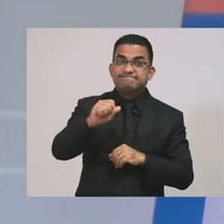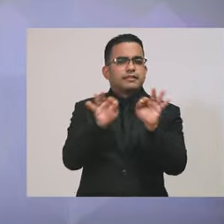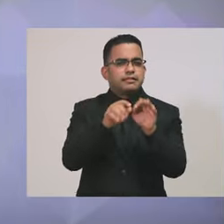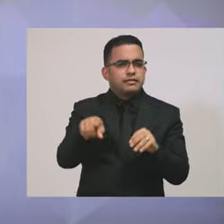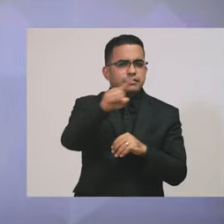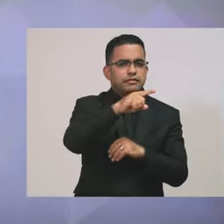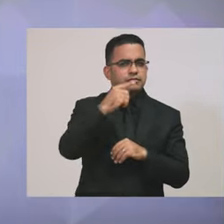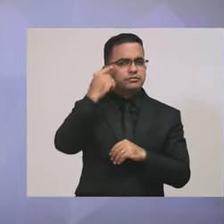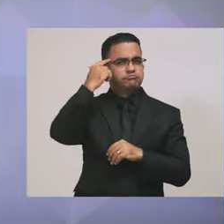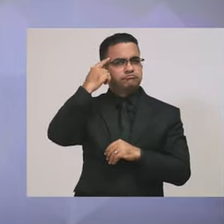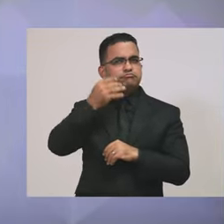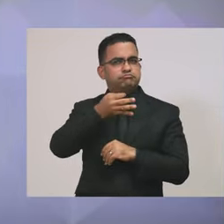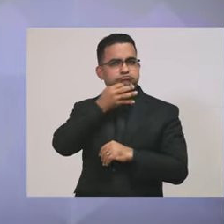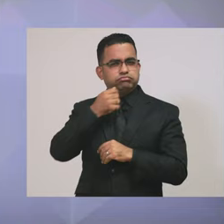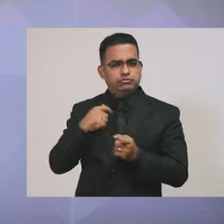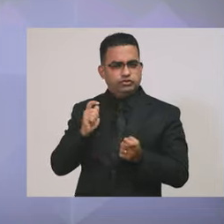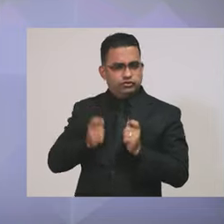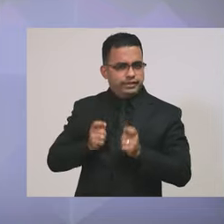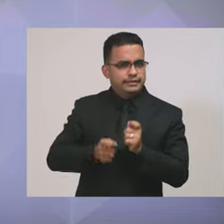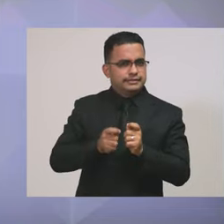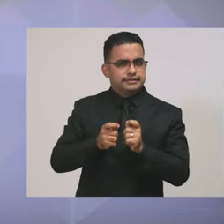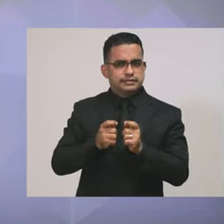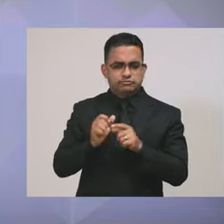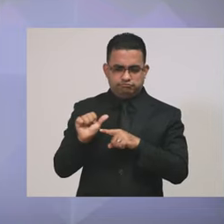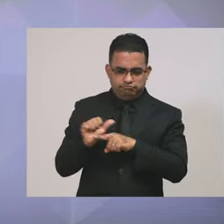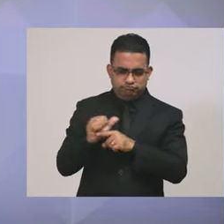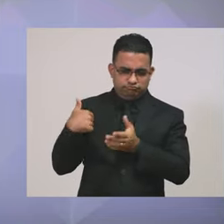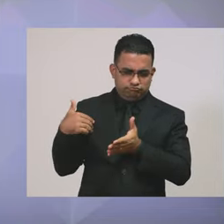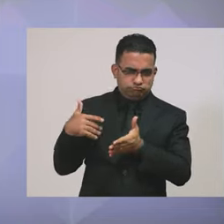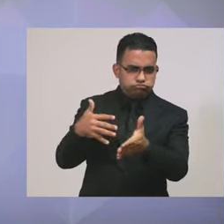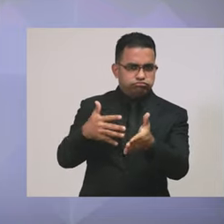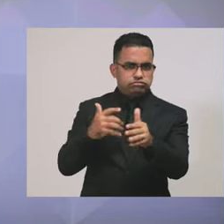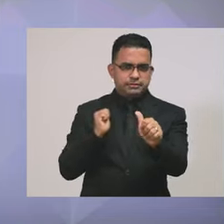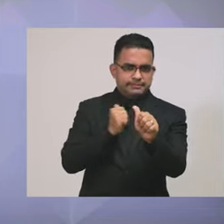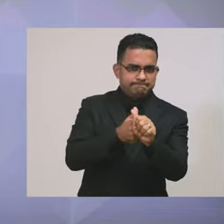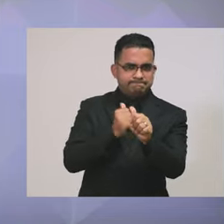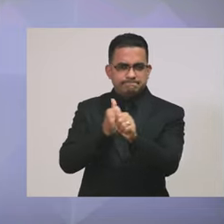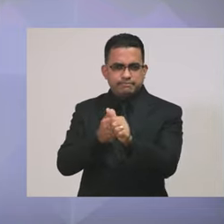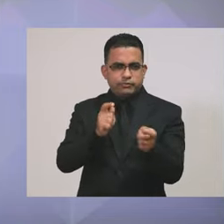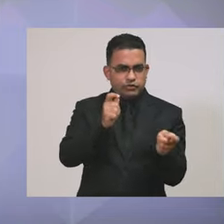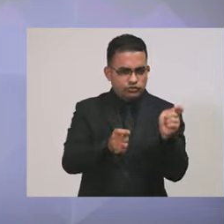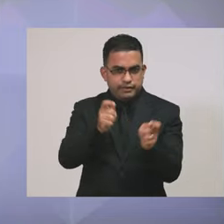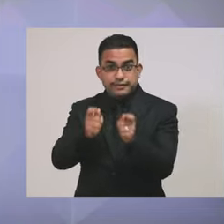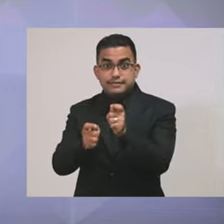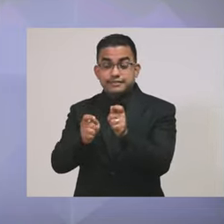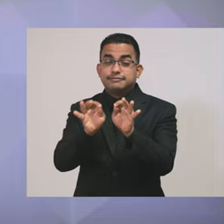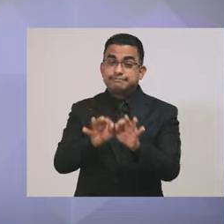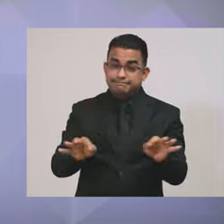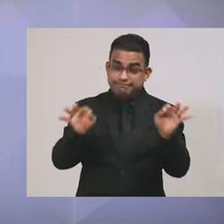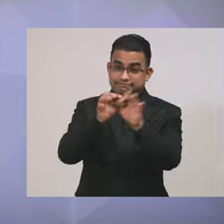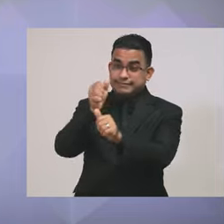continuo por tanto la capacidad de cambiar de prepararse y actualizarse adaptarse a los